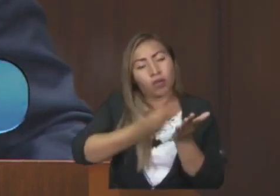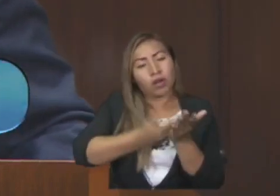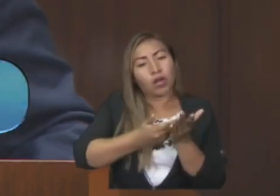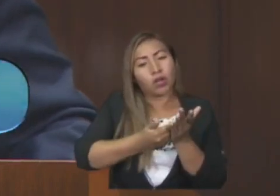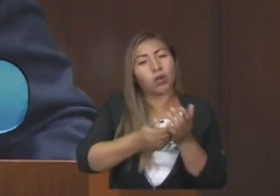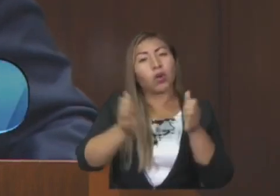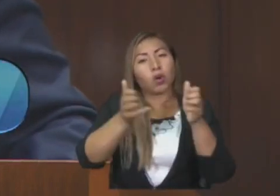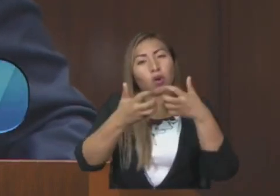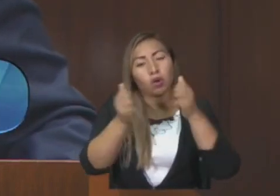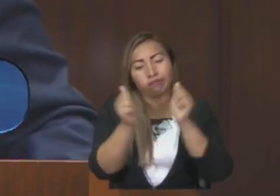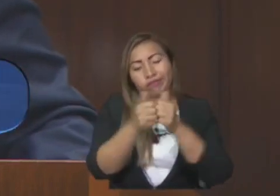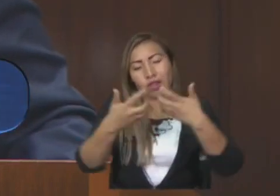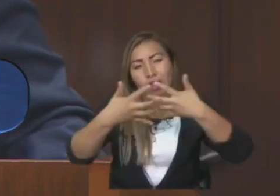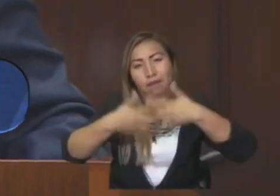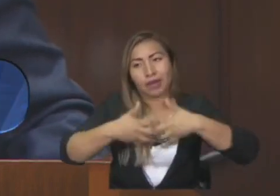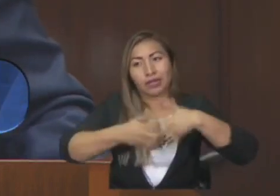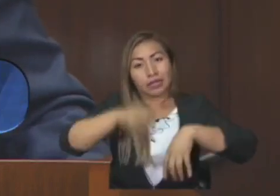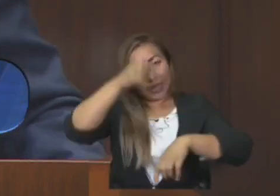Panamá?